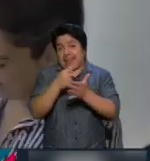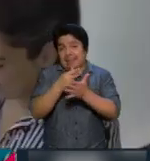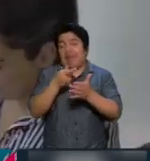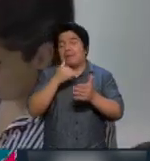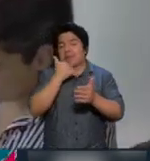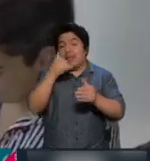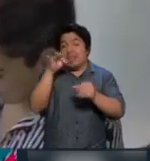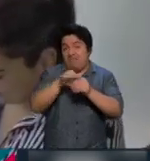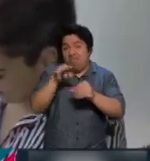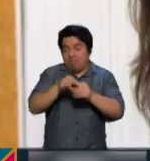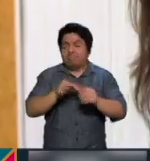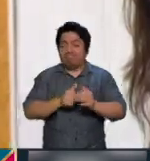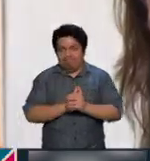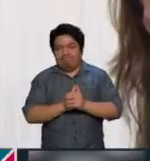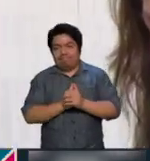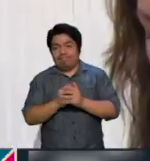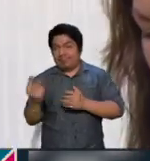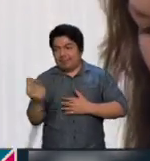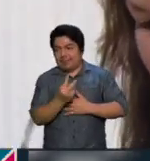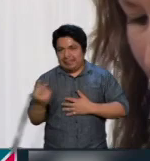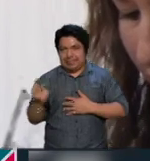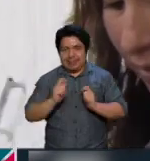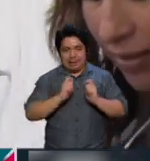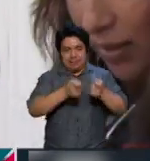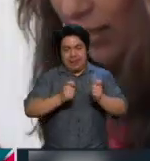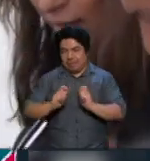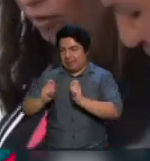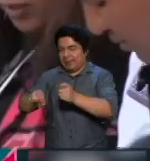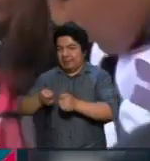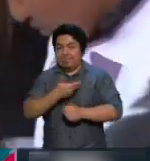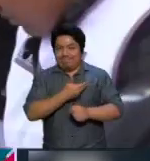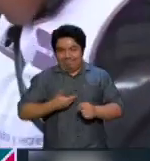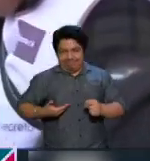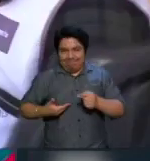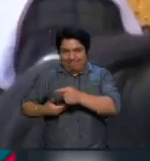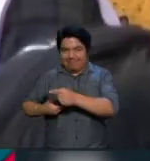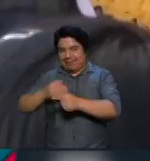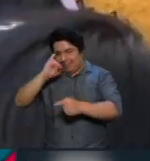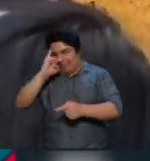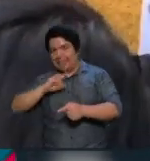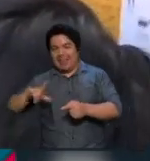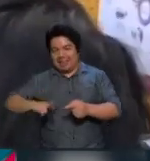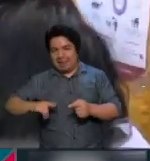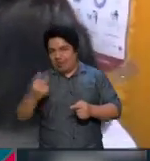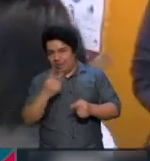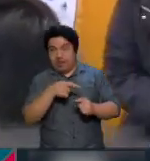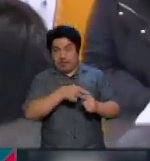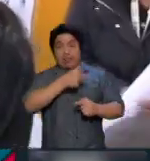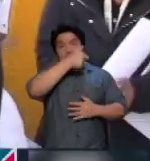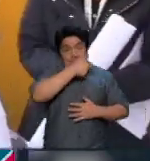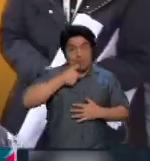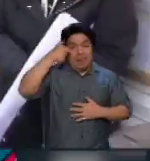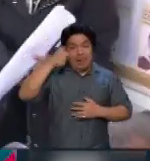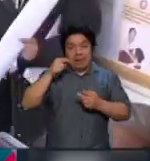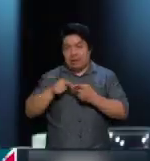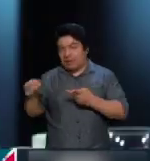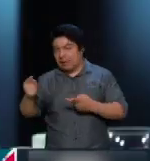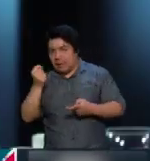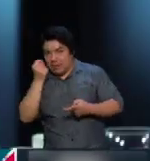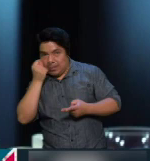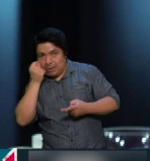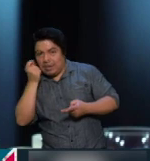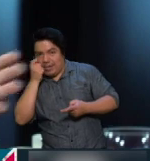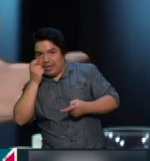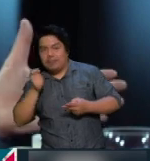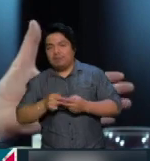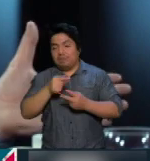En este sentido, se refirió a 2 de sus abanderados, quienes buscaron la presidencia y la jefatura de gobierno, Jorge Álvarez Maínez y Salomón Chertorivsky,